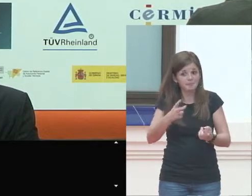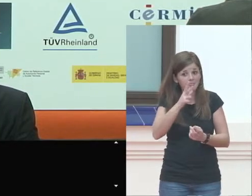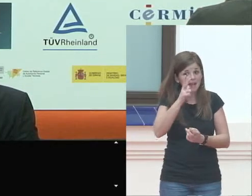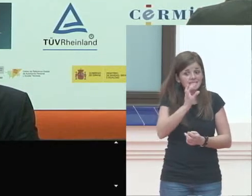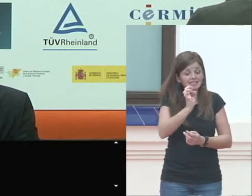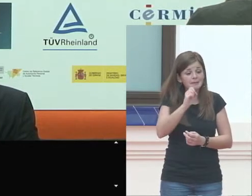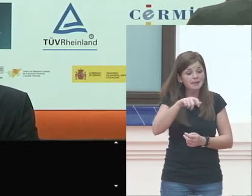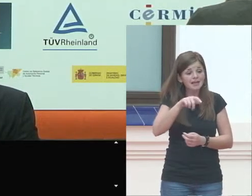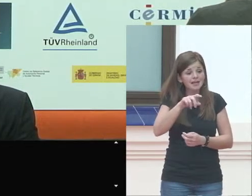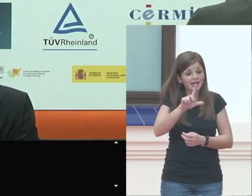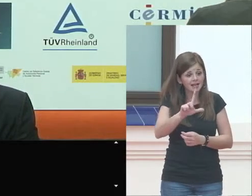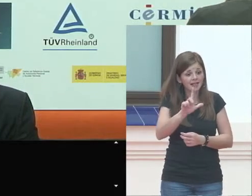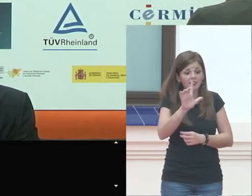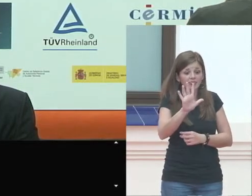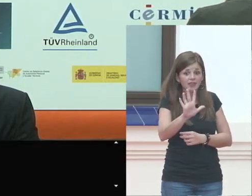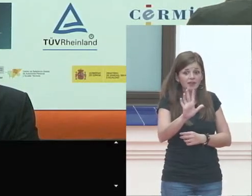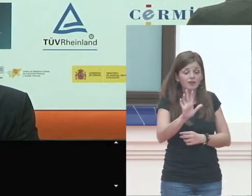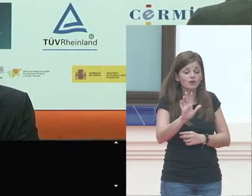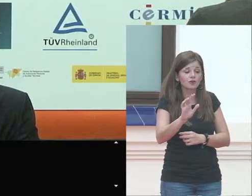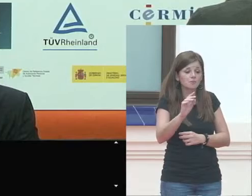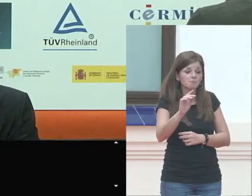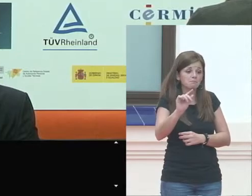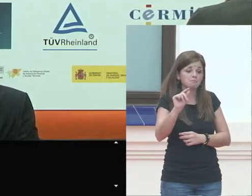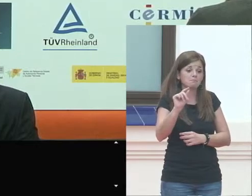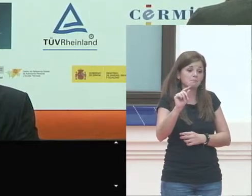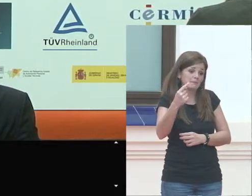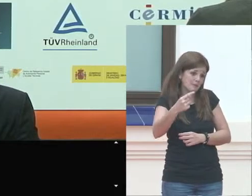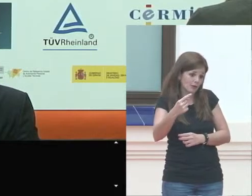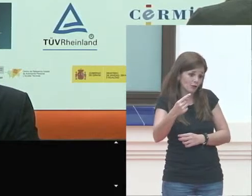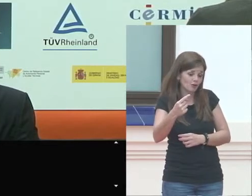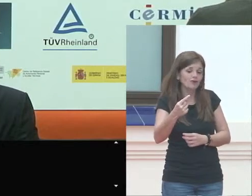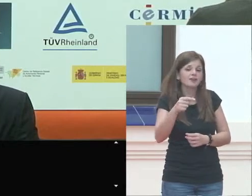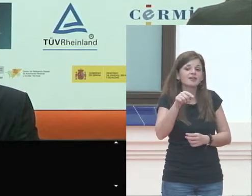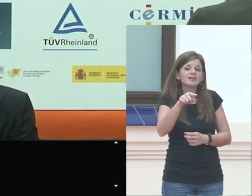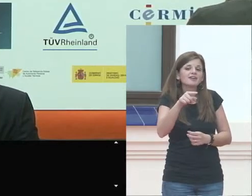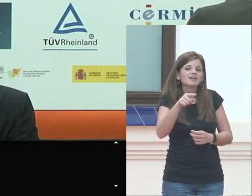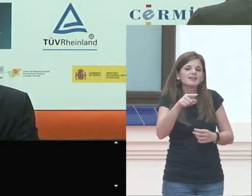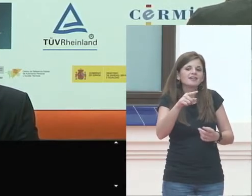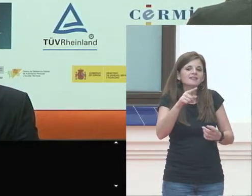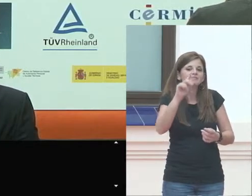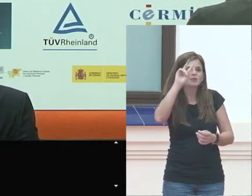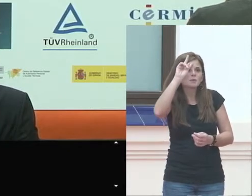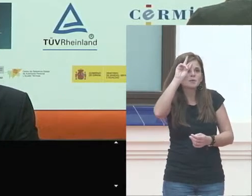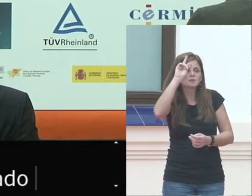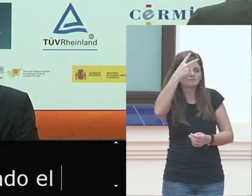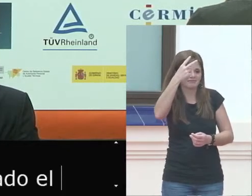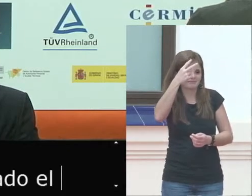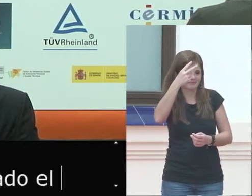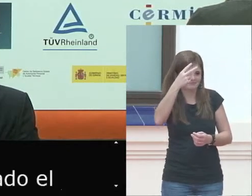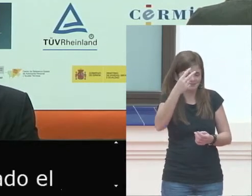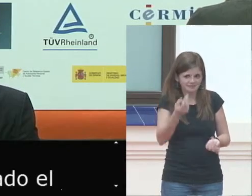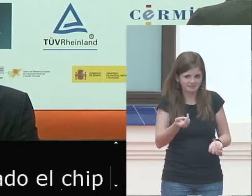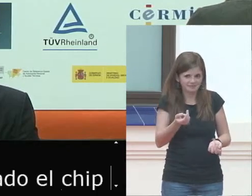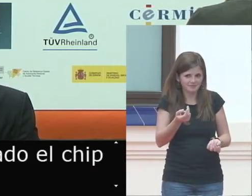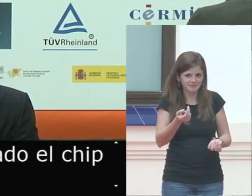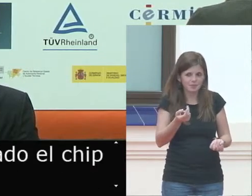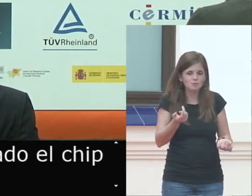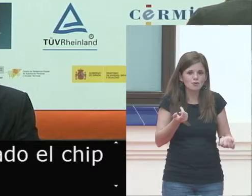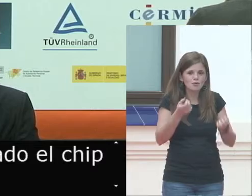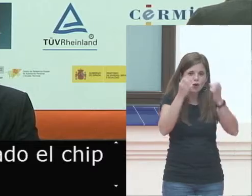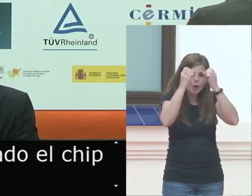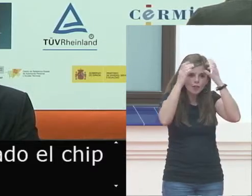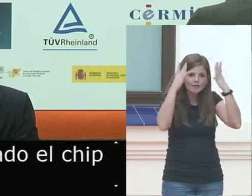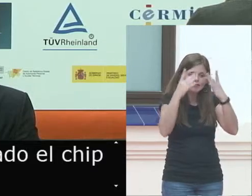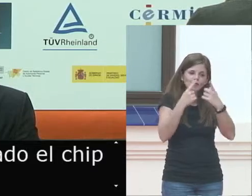primero es que se ha cambiado el chip y se ha reconcebido todo